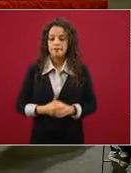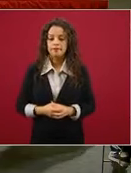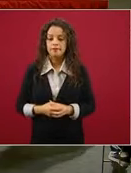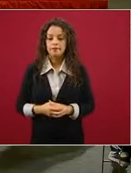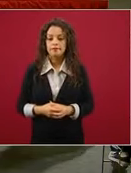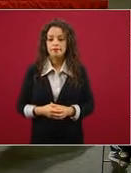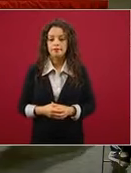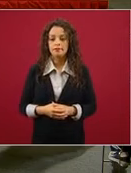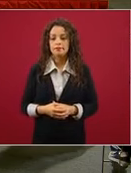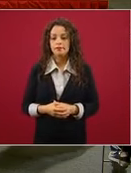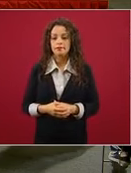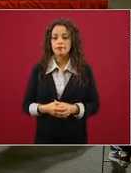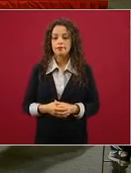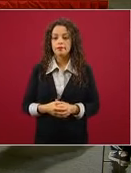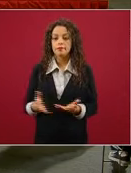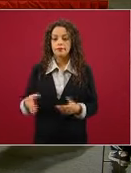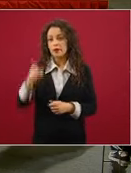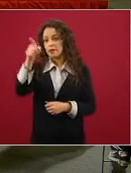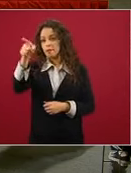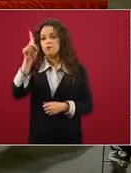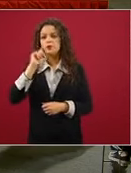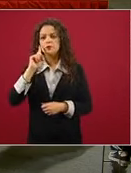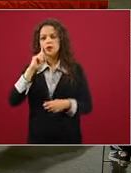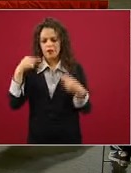favor, perdóneme que no sé su nombre, pero...